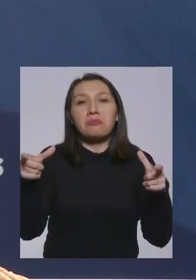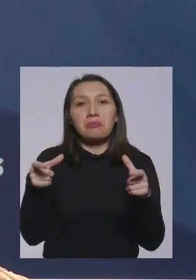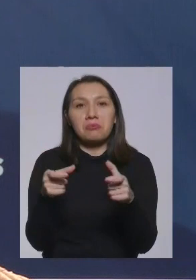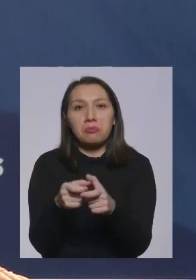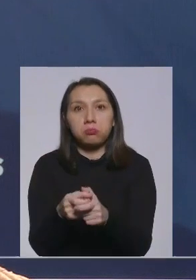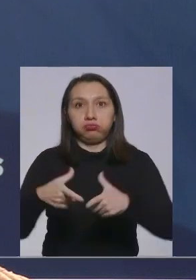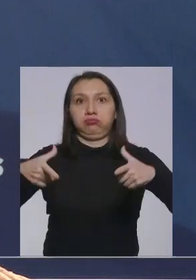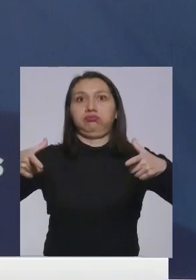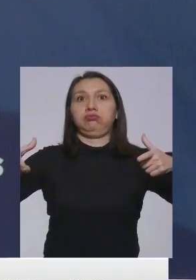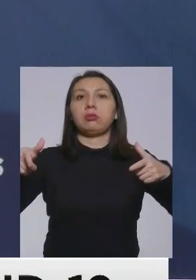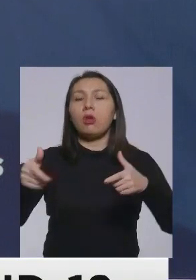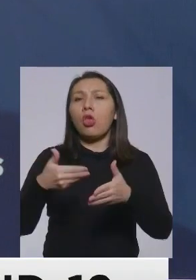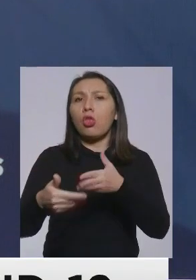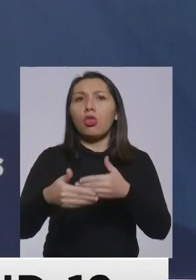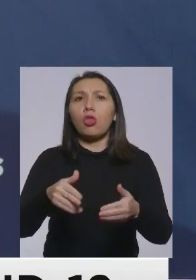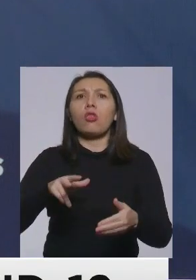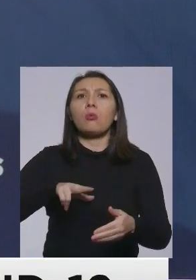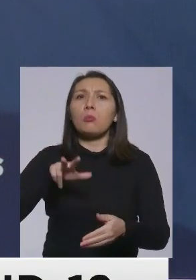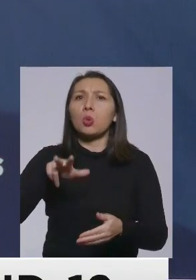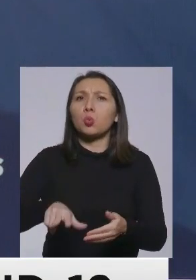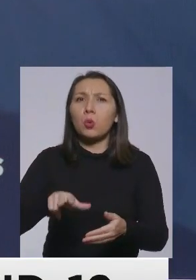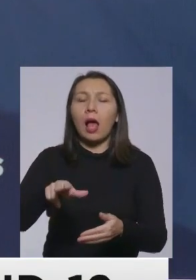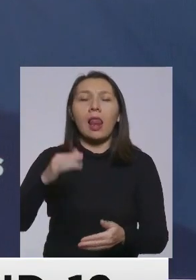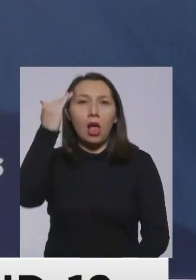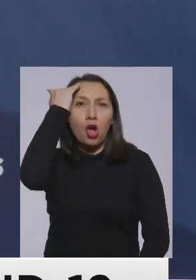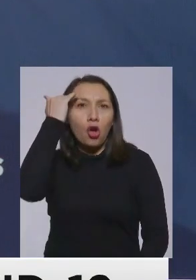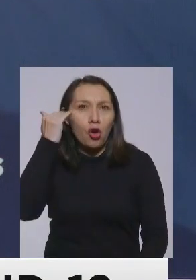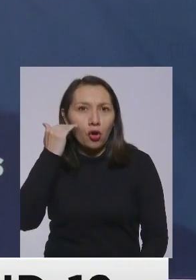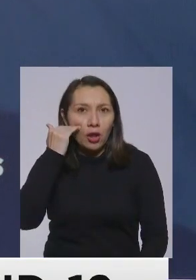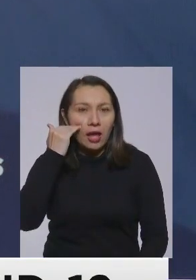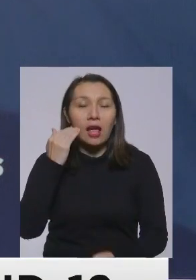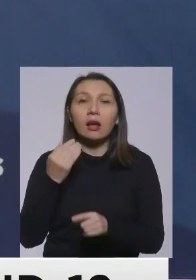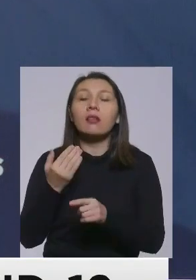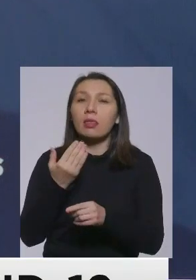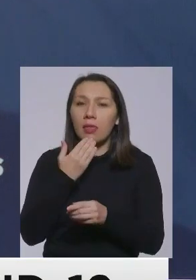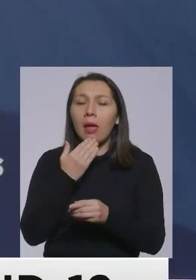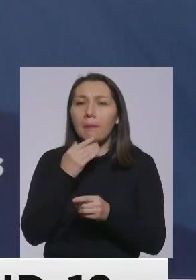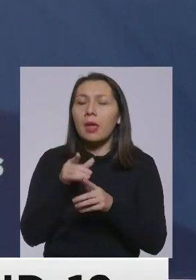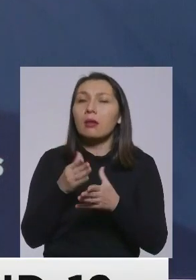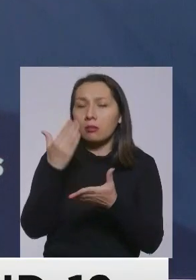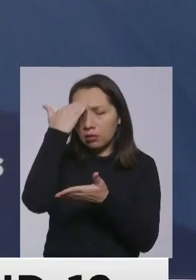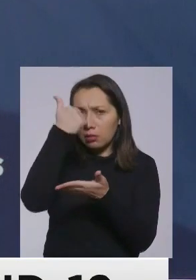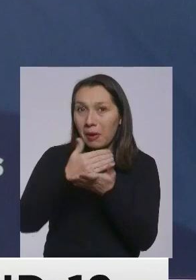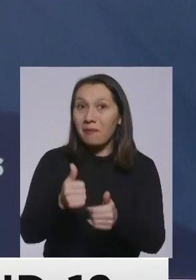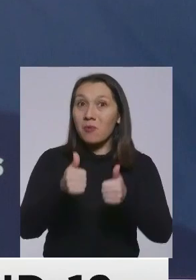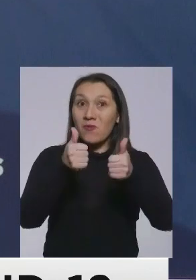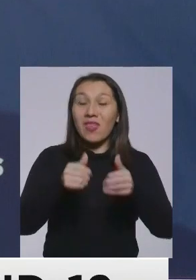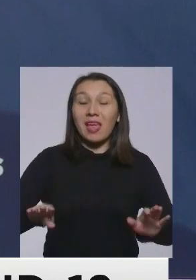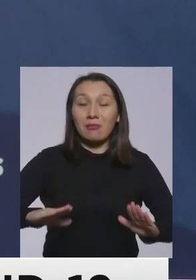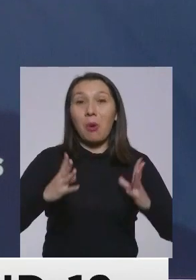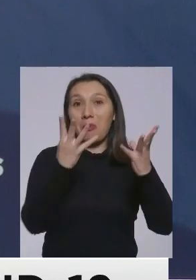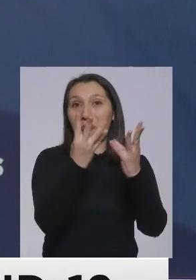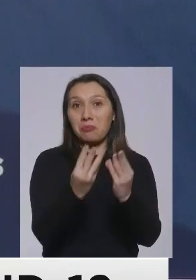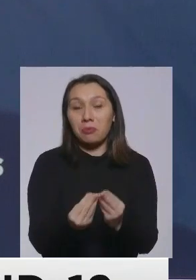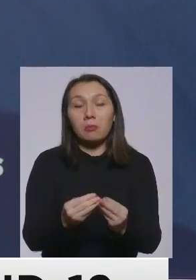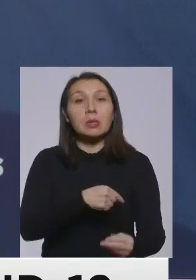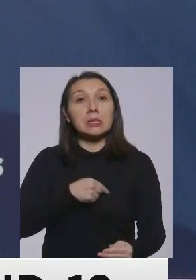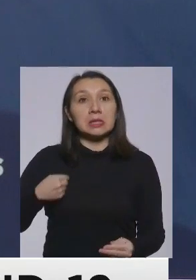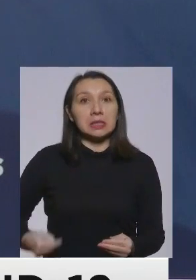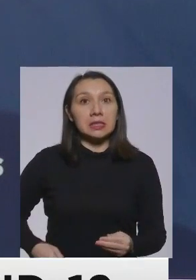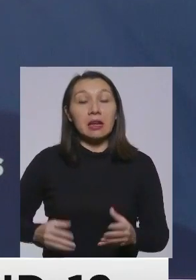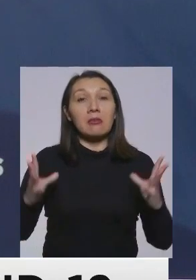en portugal en korea que tuvo una estrategia muy exitosa en china